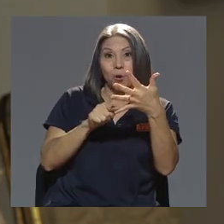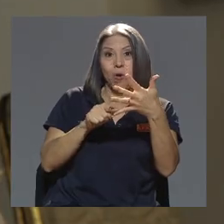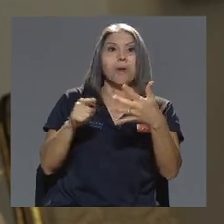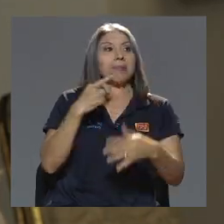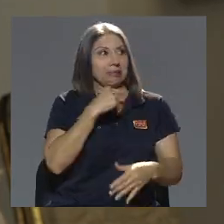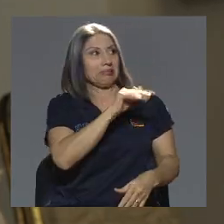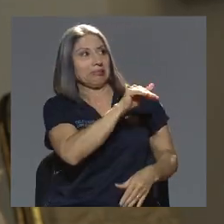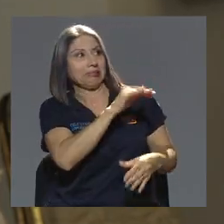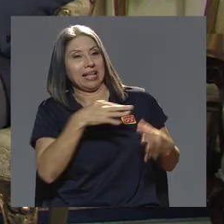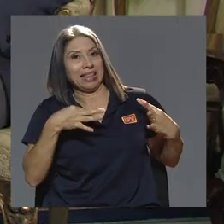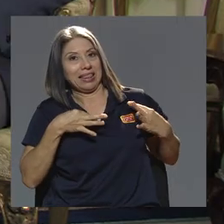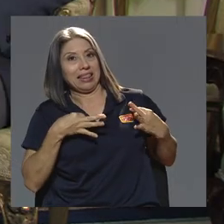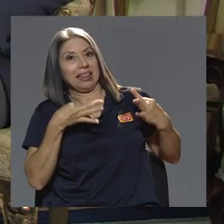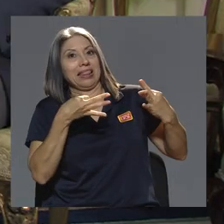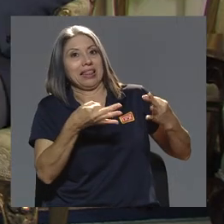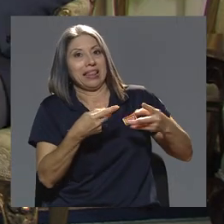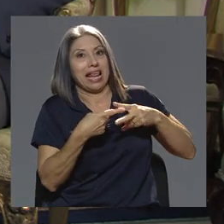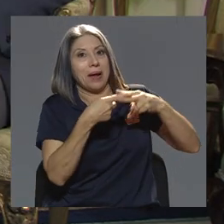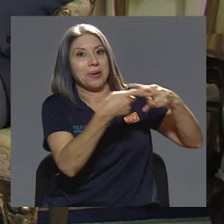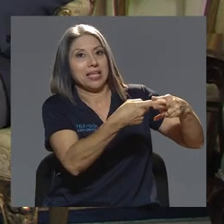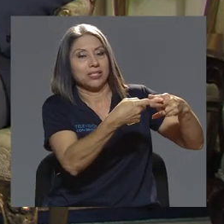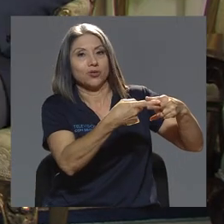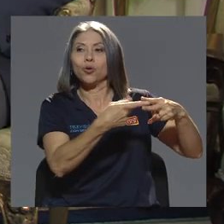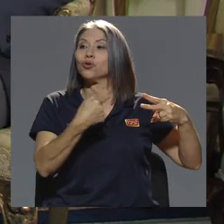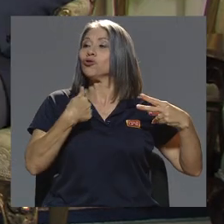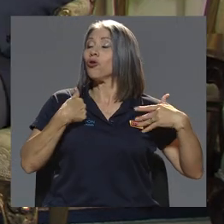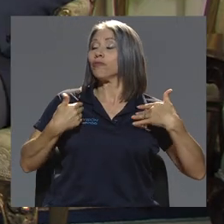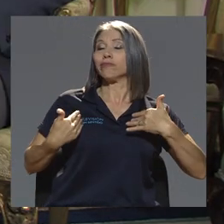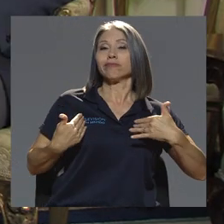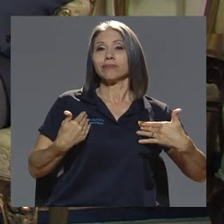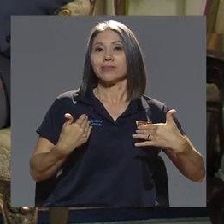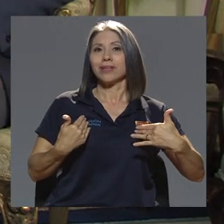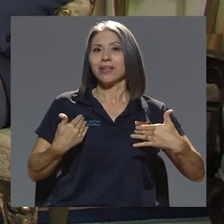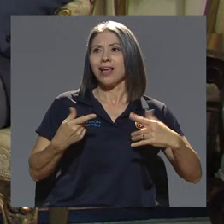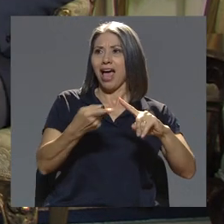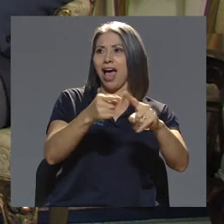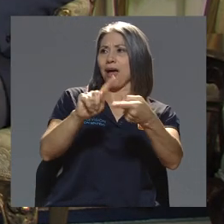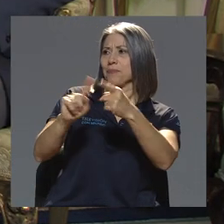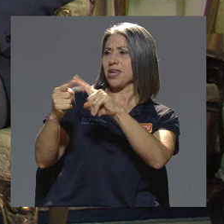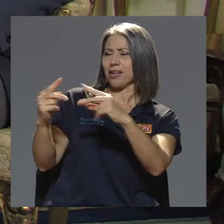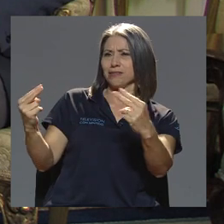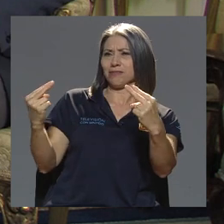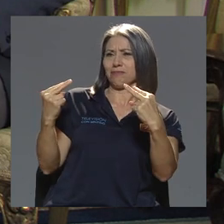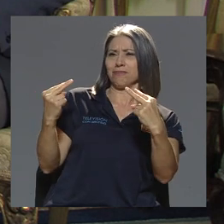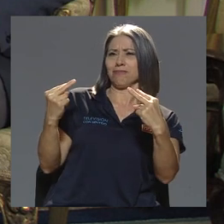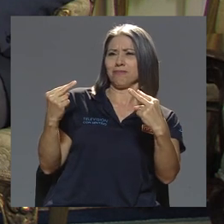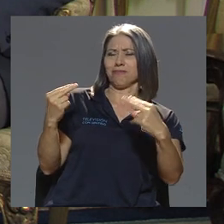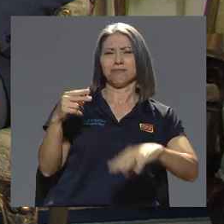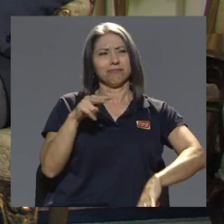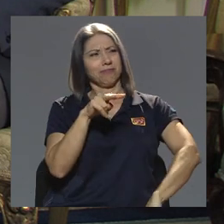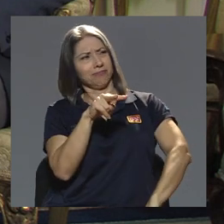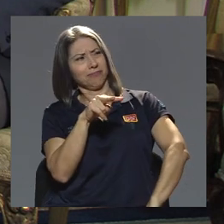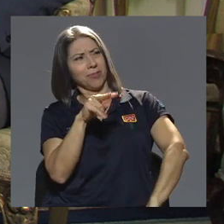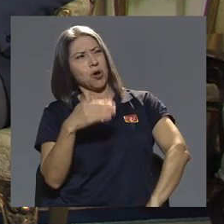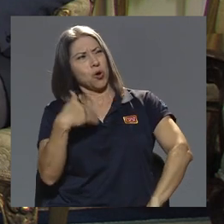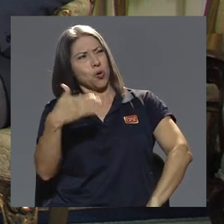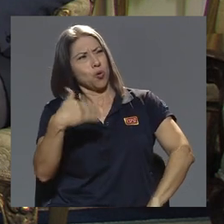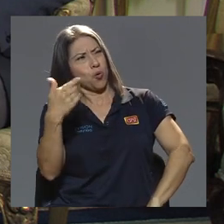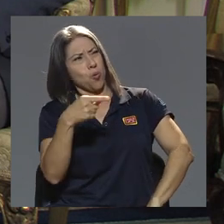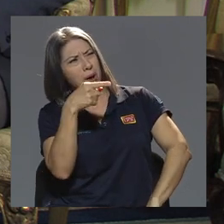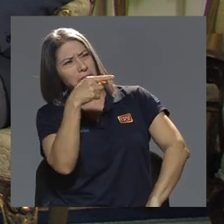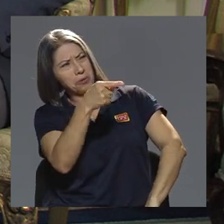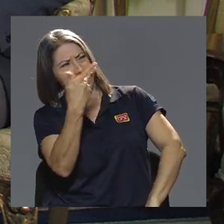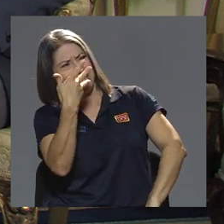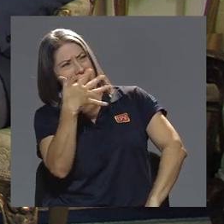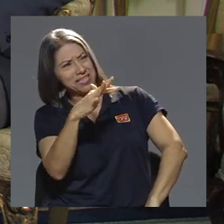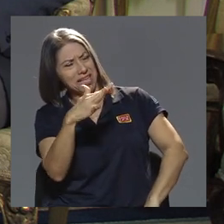mi banda, ¿verdad? Y se me quedan viendo mis amigas y yo veía que todas volteaban a ver como diciendo, ¿cuándo Gloria se sacó una